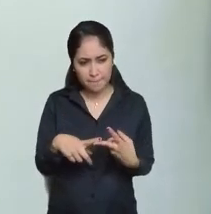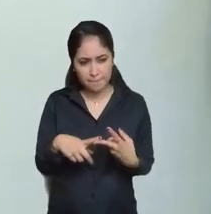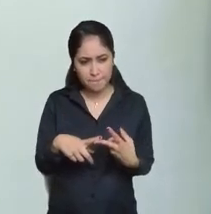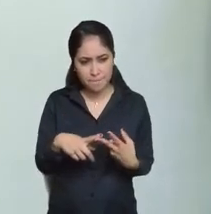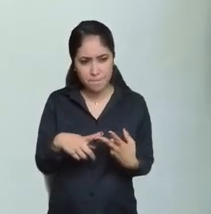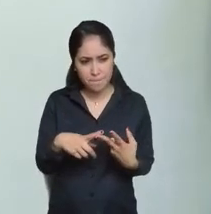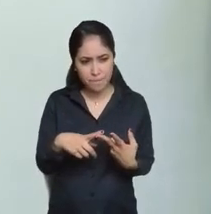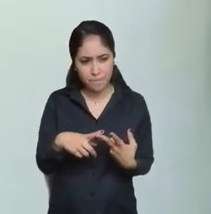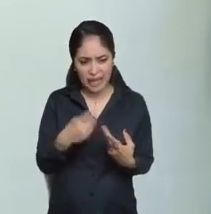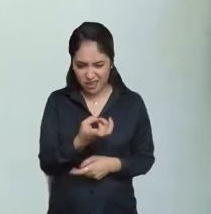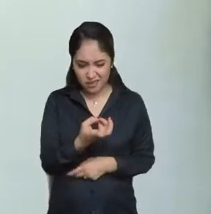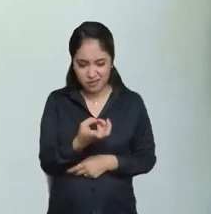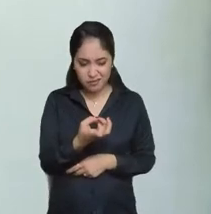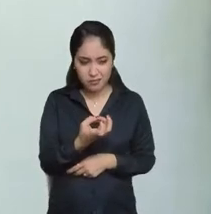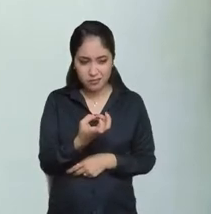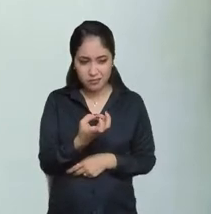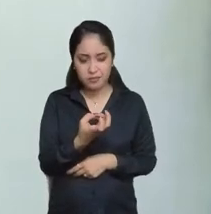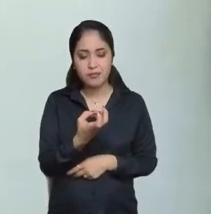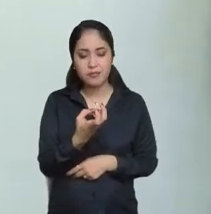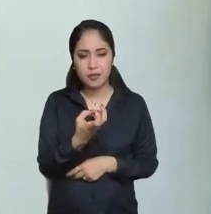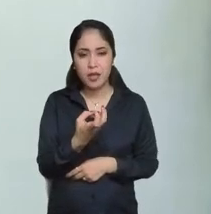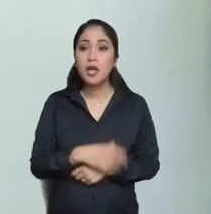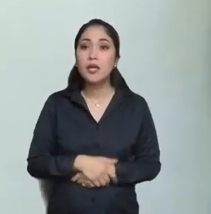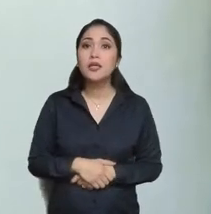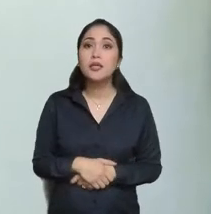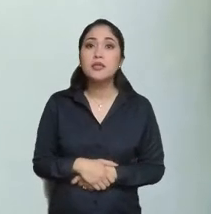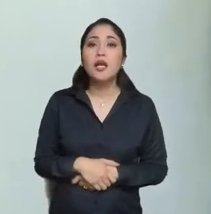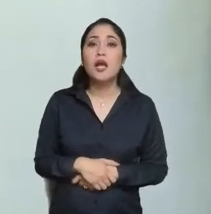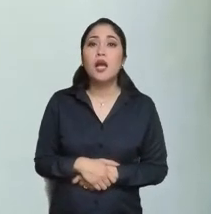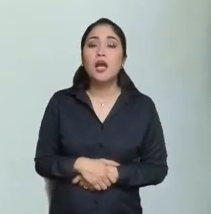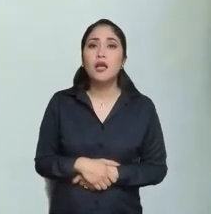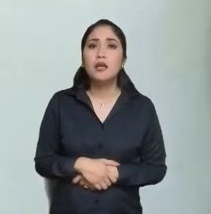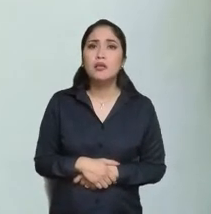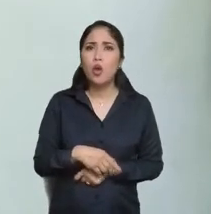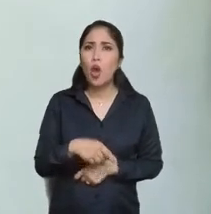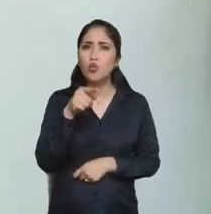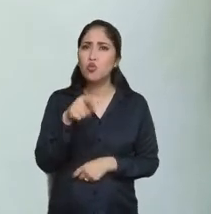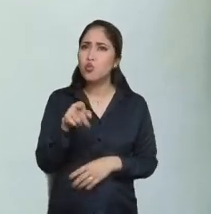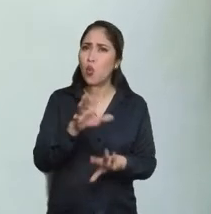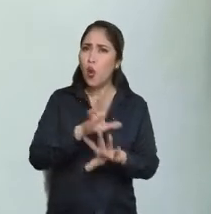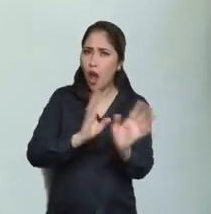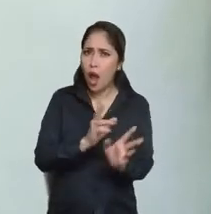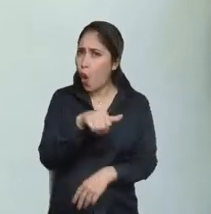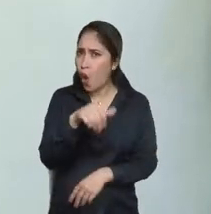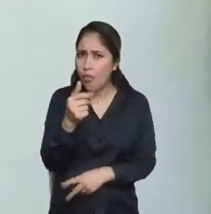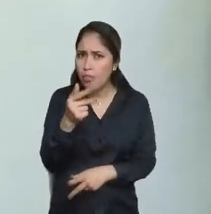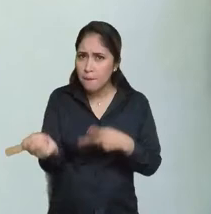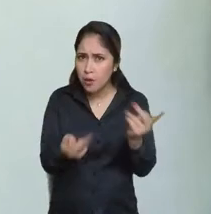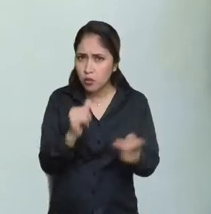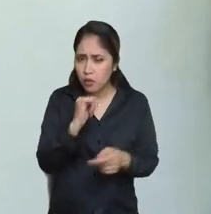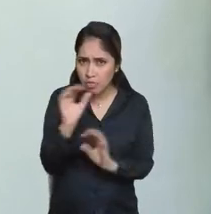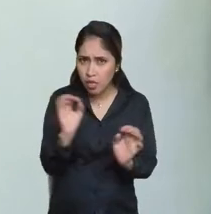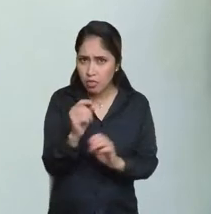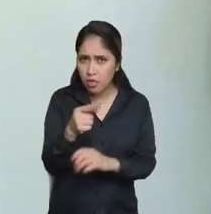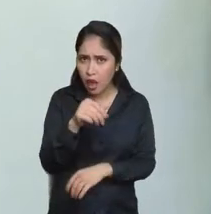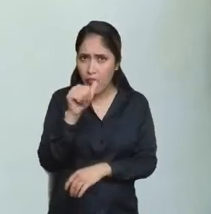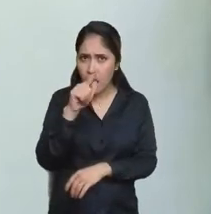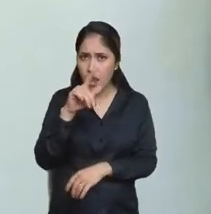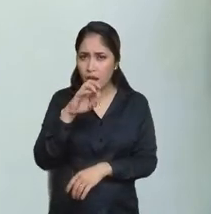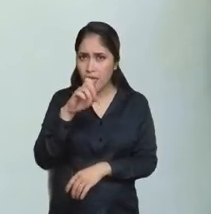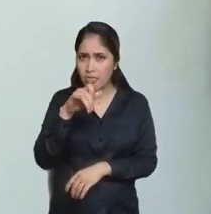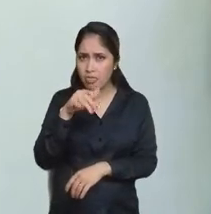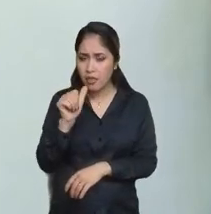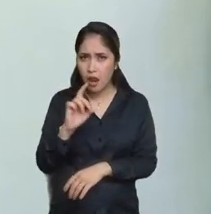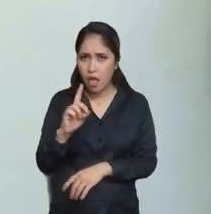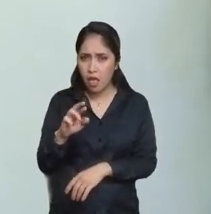Eso, ¿verdad? Sí, ya no tenías otra pregunta, Alejandra. Ok.